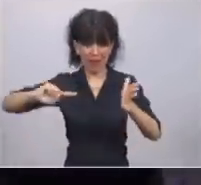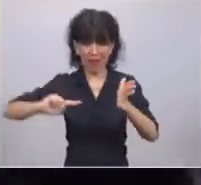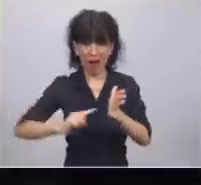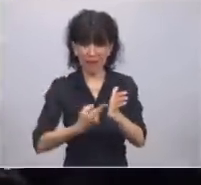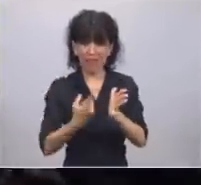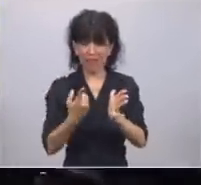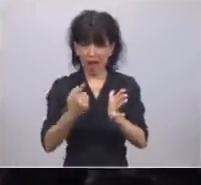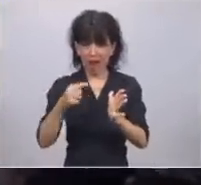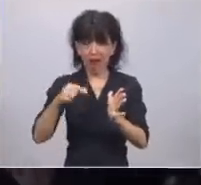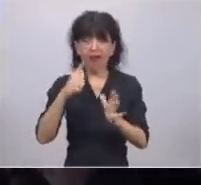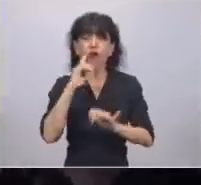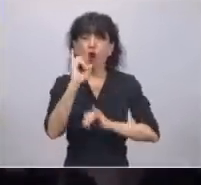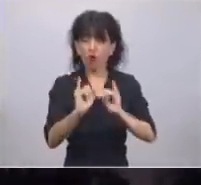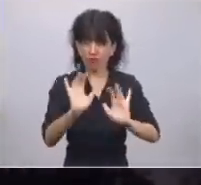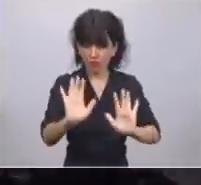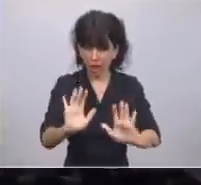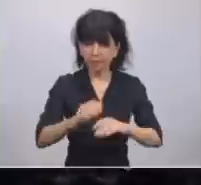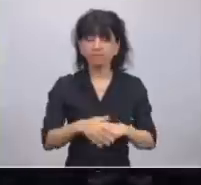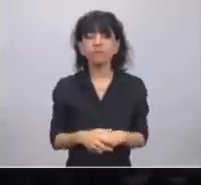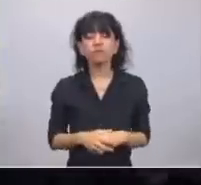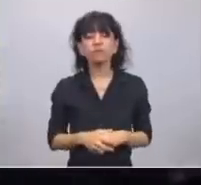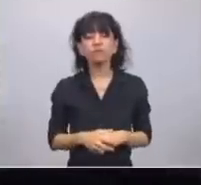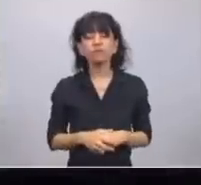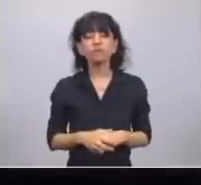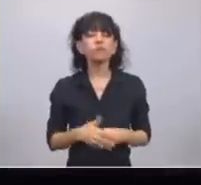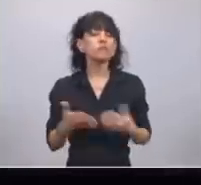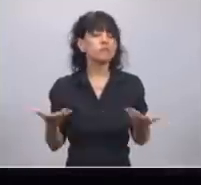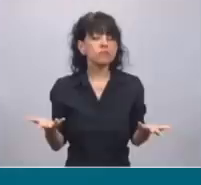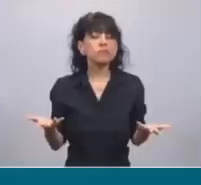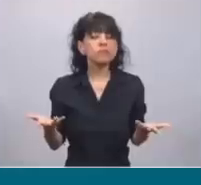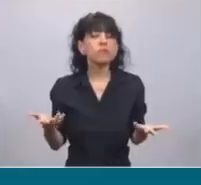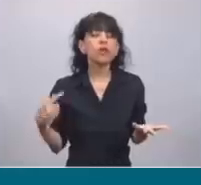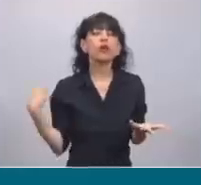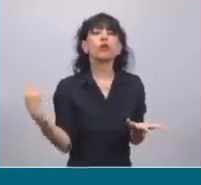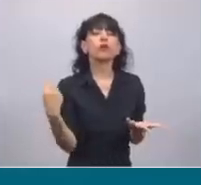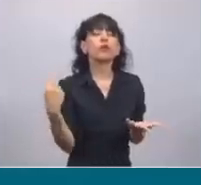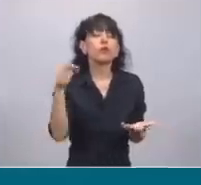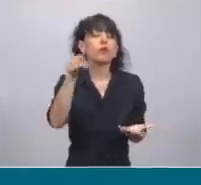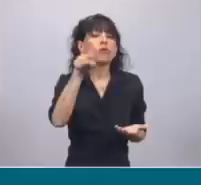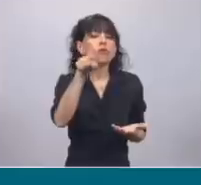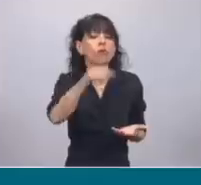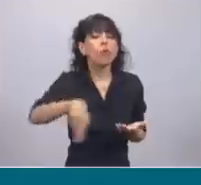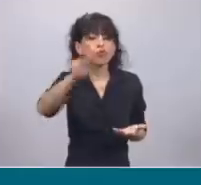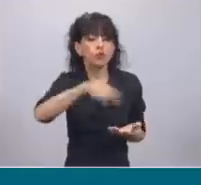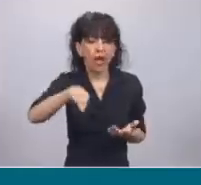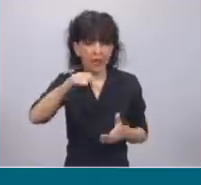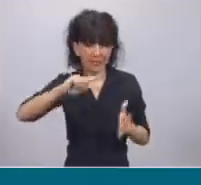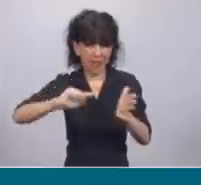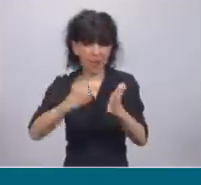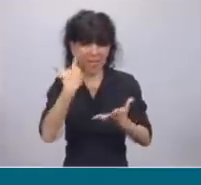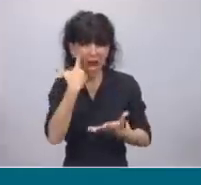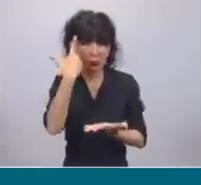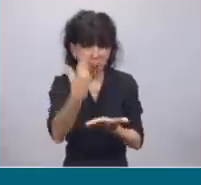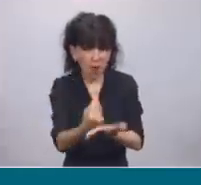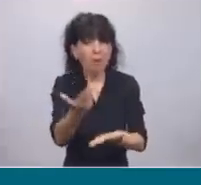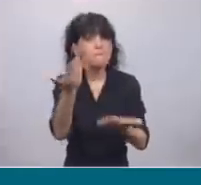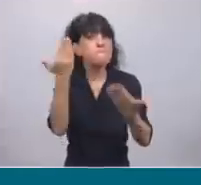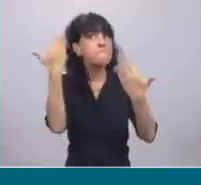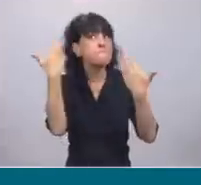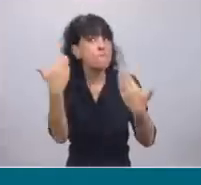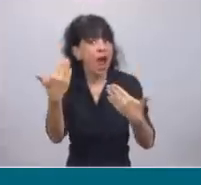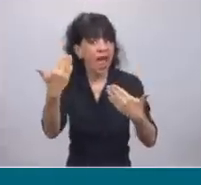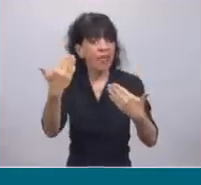ciudad, no solamente están frente a la oportunidad de construir